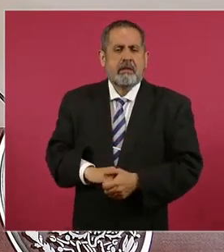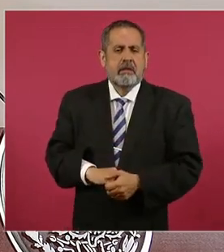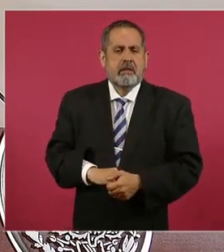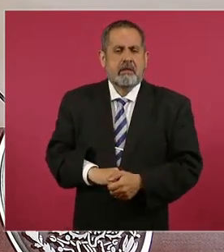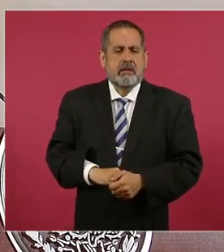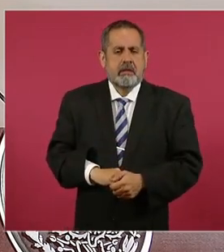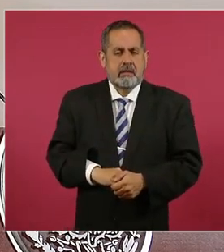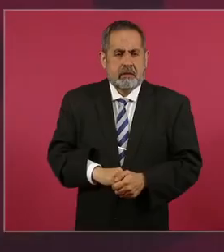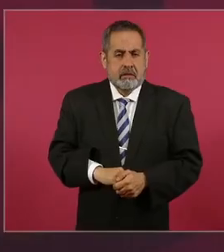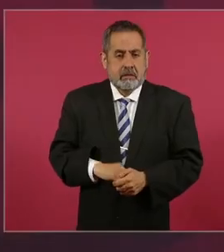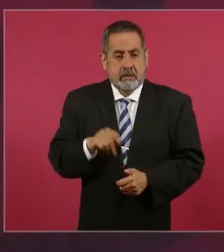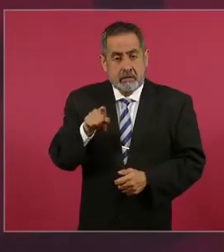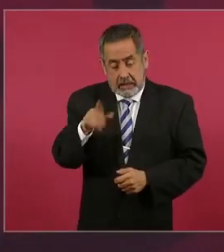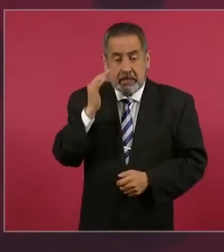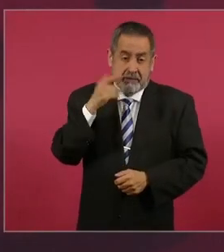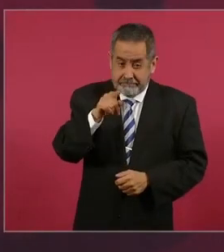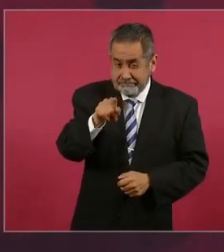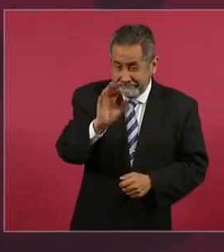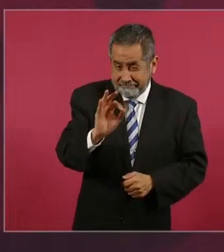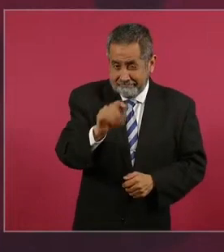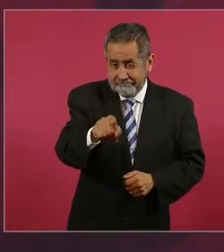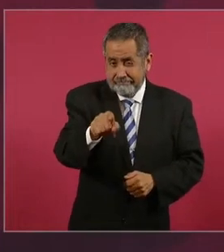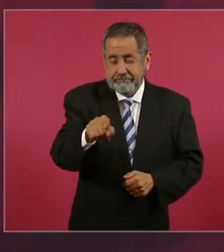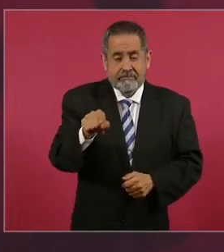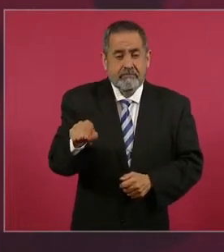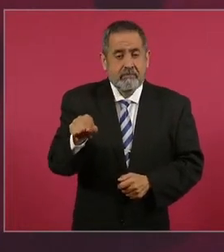que precisamente